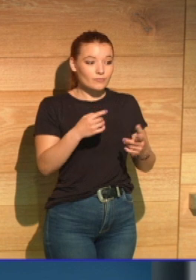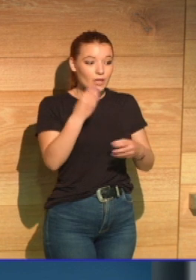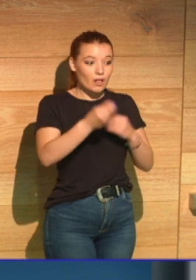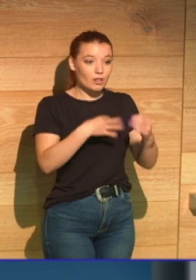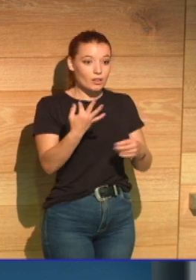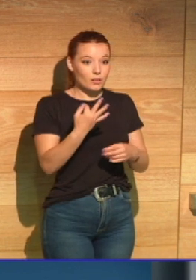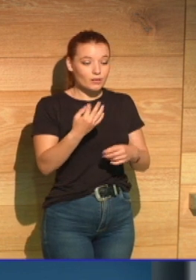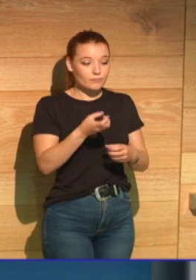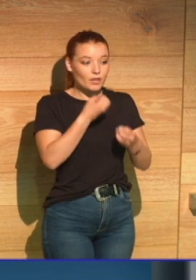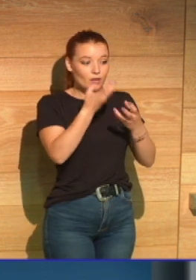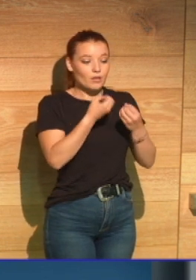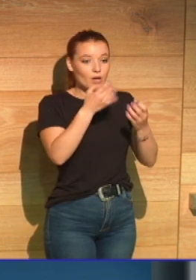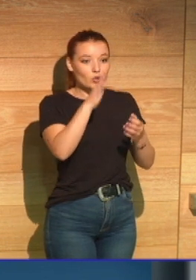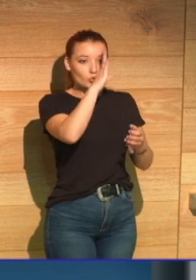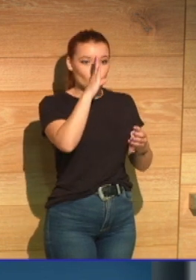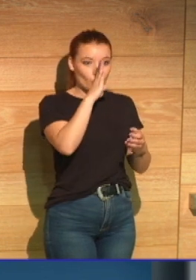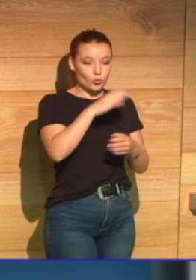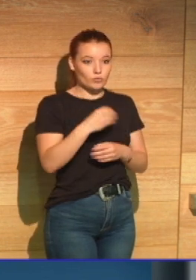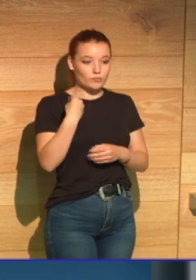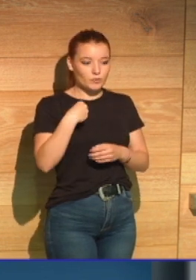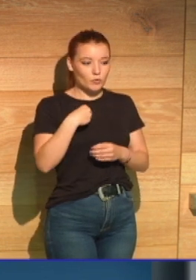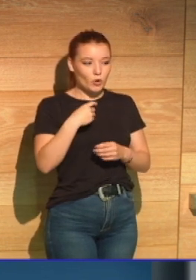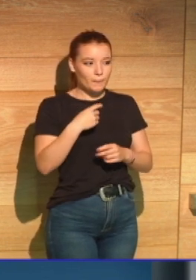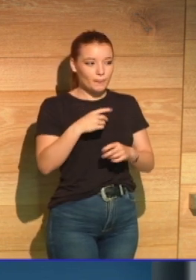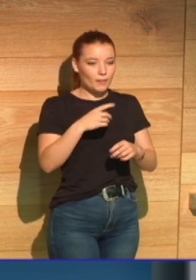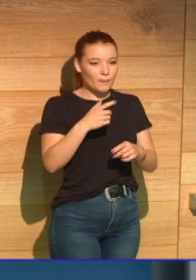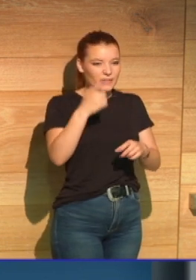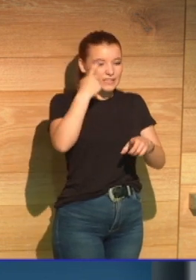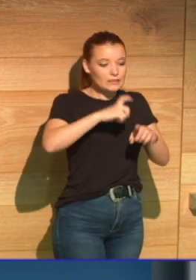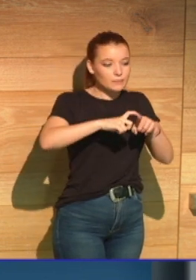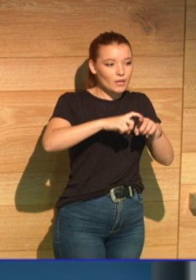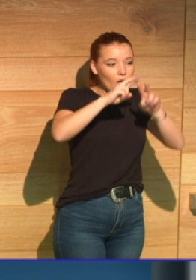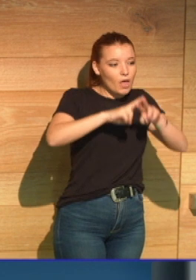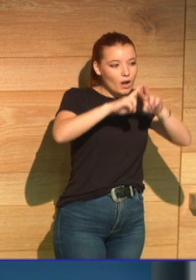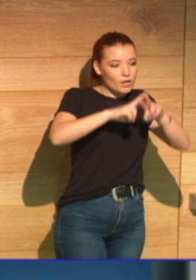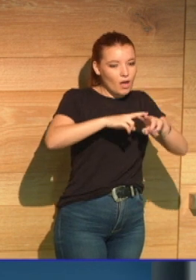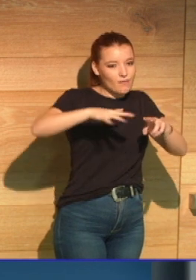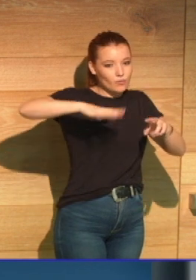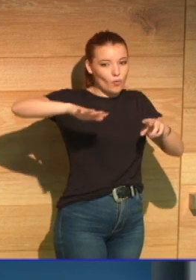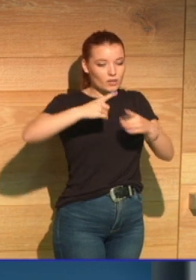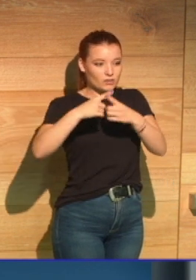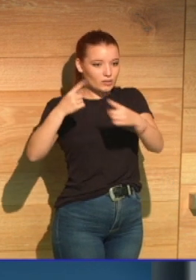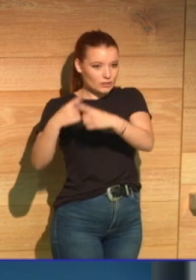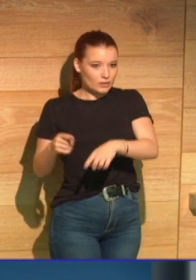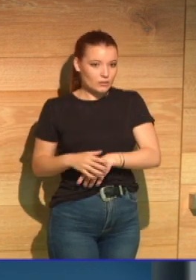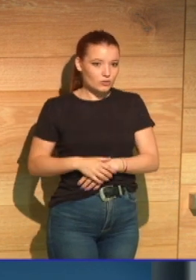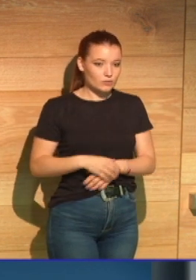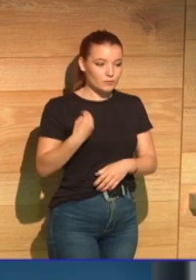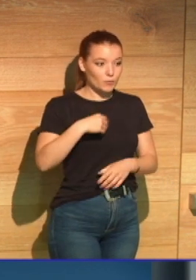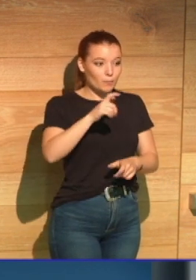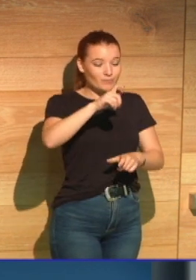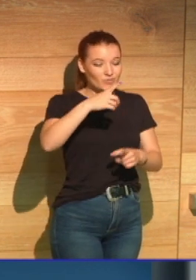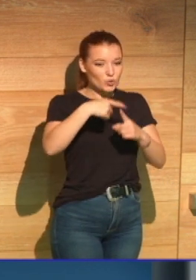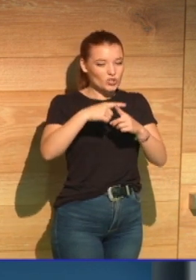muy interesante de analizar especies desde lugares muy distintos y un poco aquellas cosas que están invisibilizadas en este ejercicio de